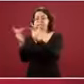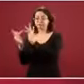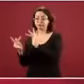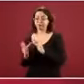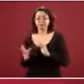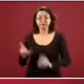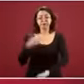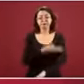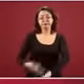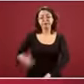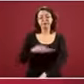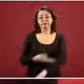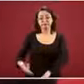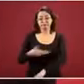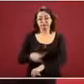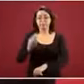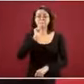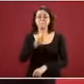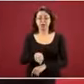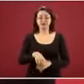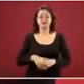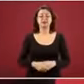internet.